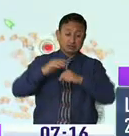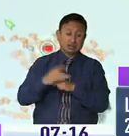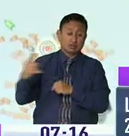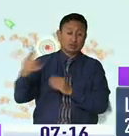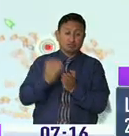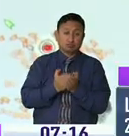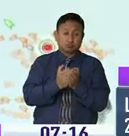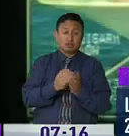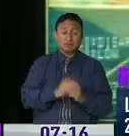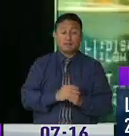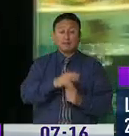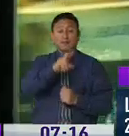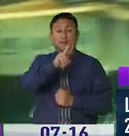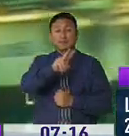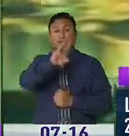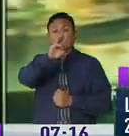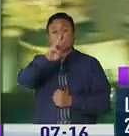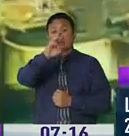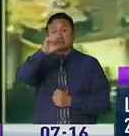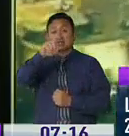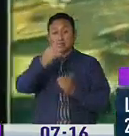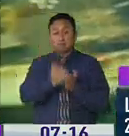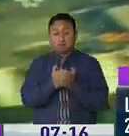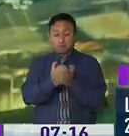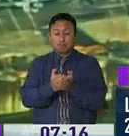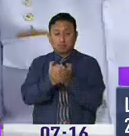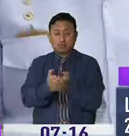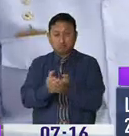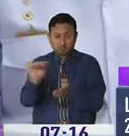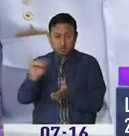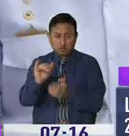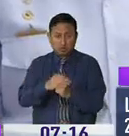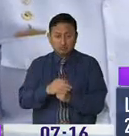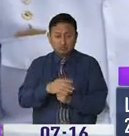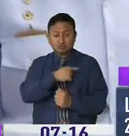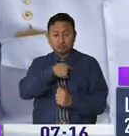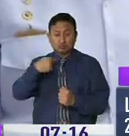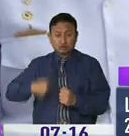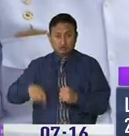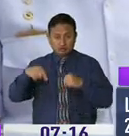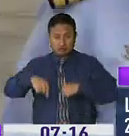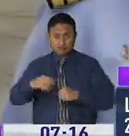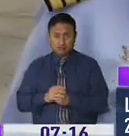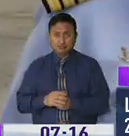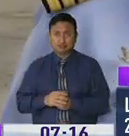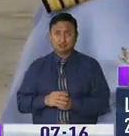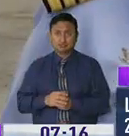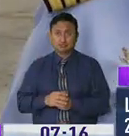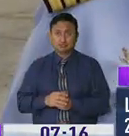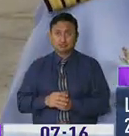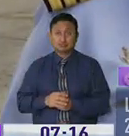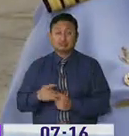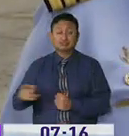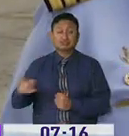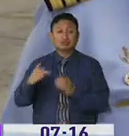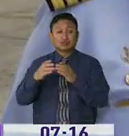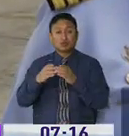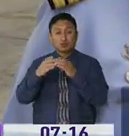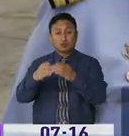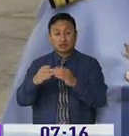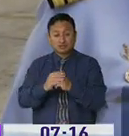260 embarcaciones con la misma bandera y pretensión. Está conformado esta flota de al menos unas